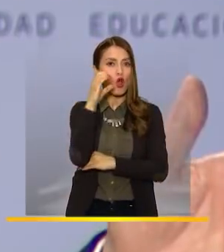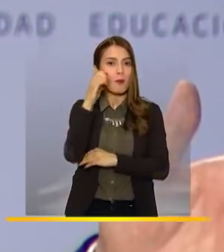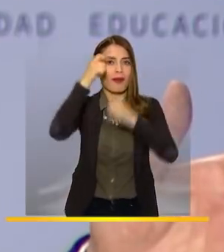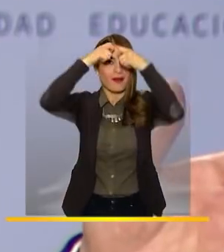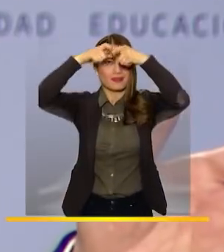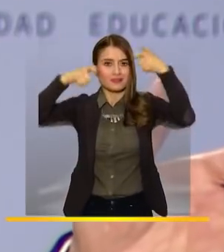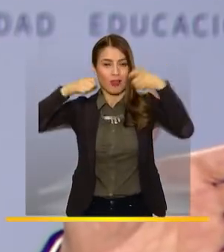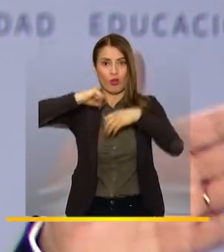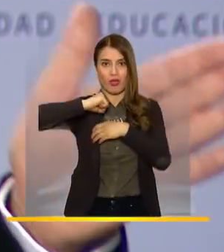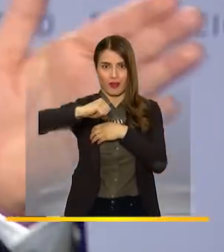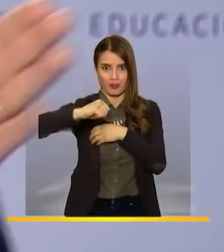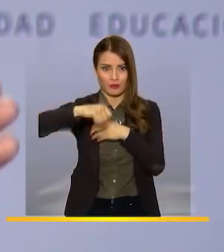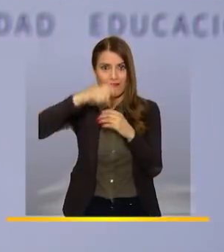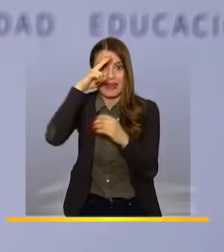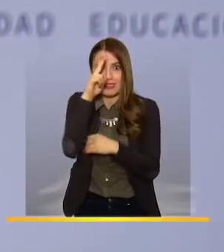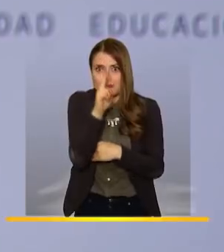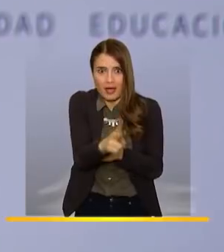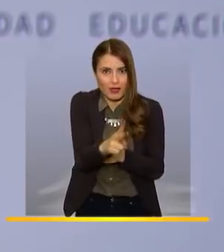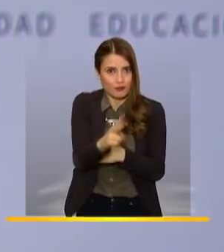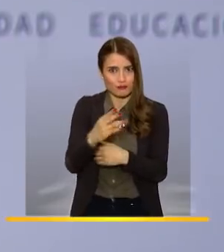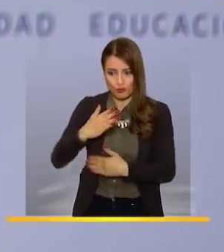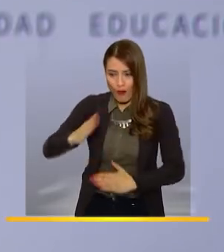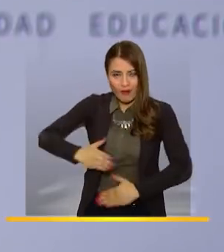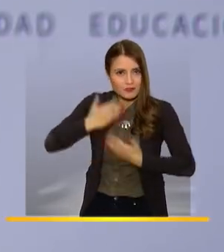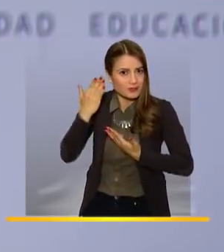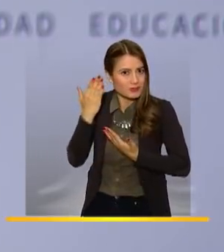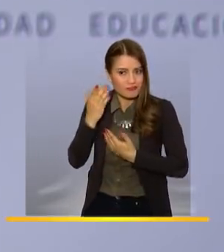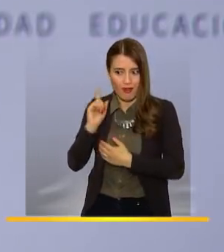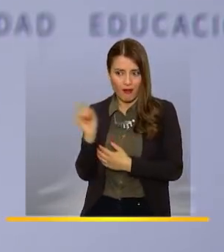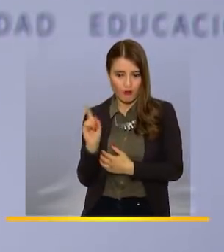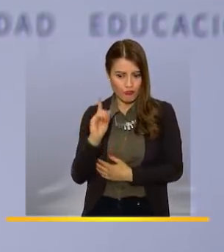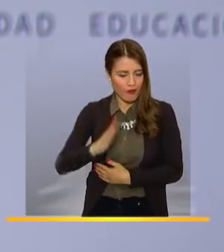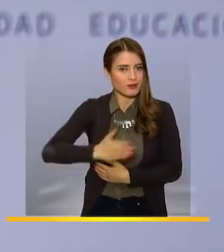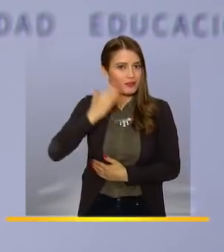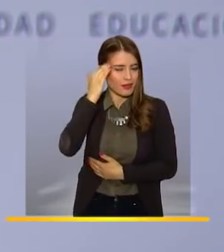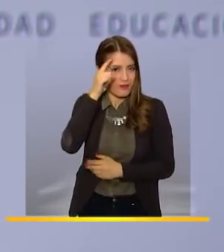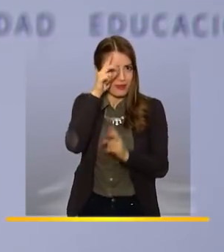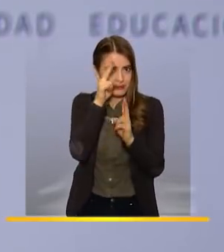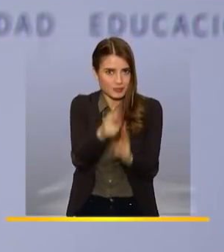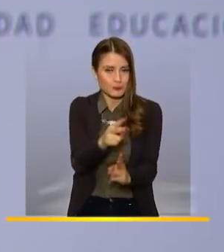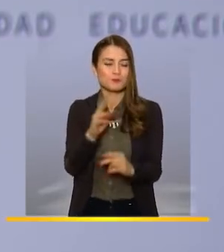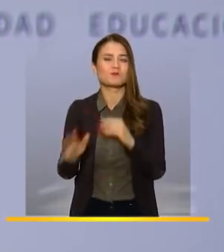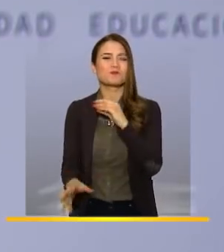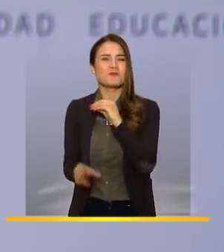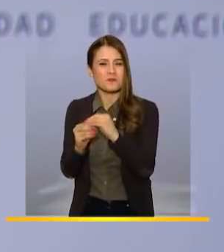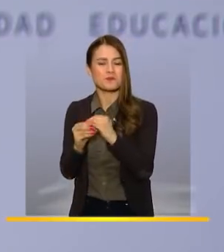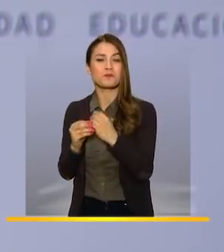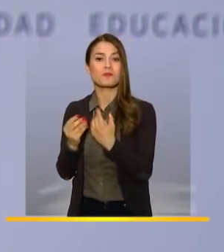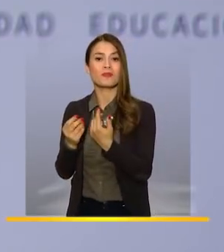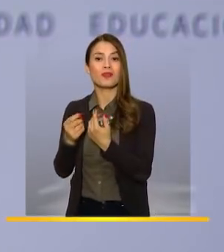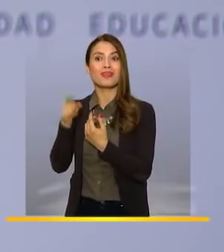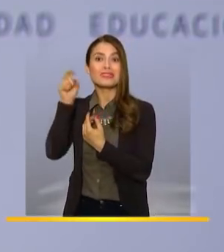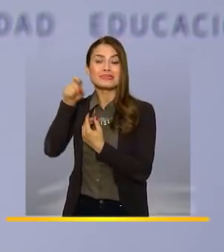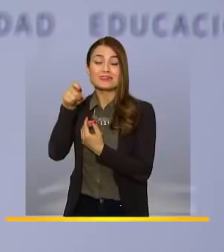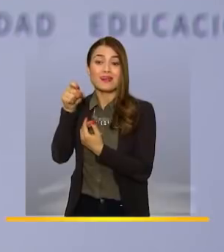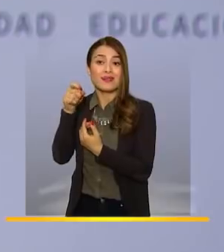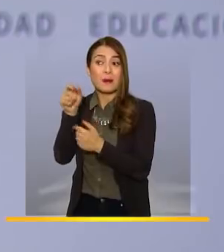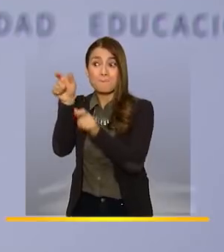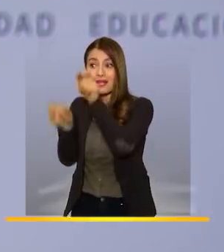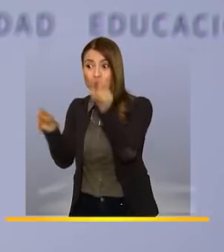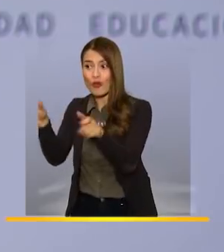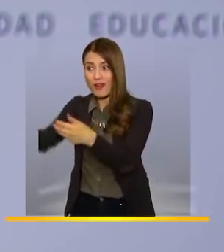durante todos estos años, y garantizando la seguridad jurídica de todos